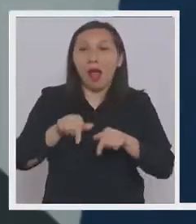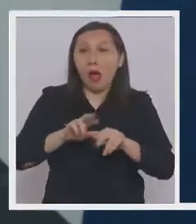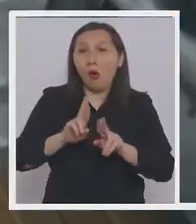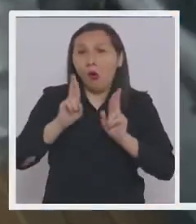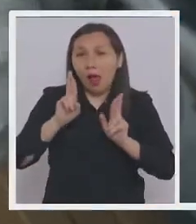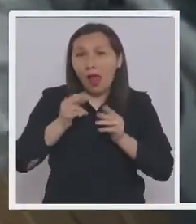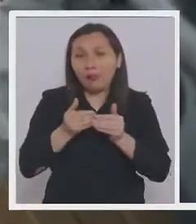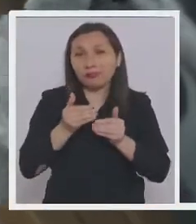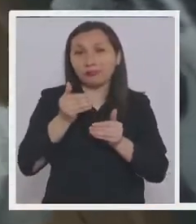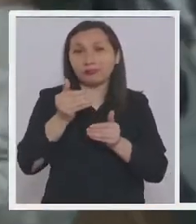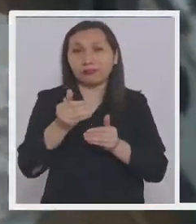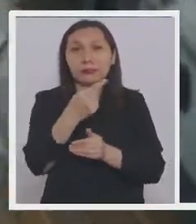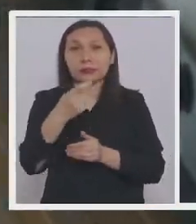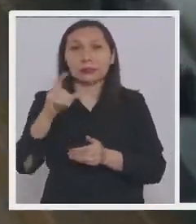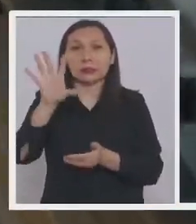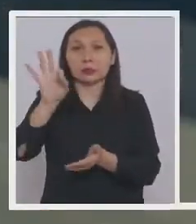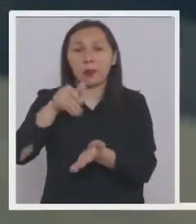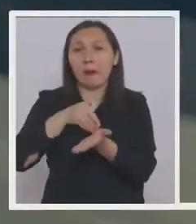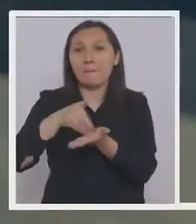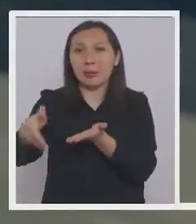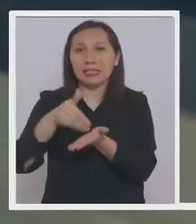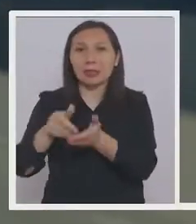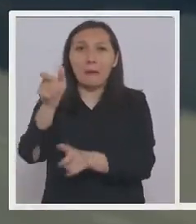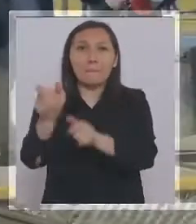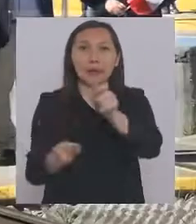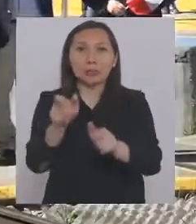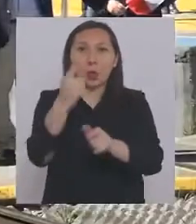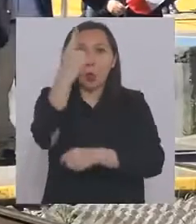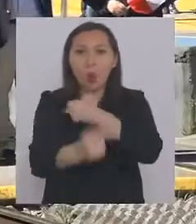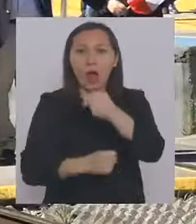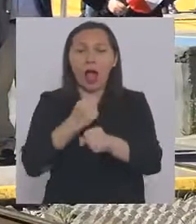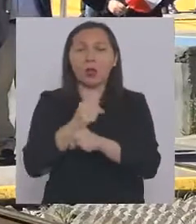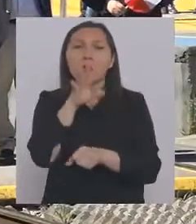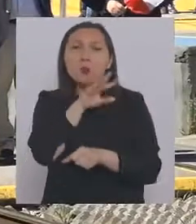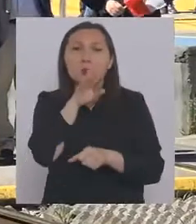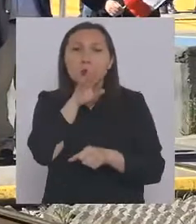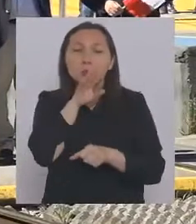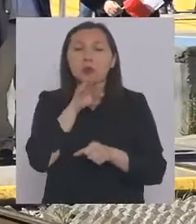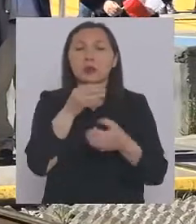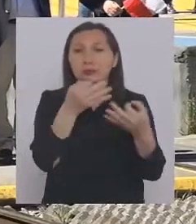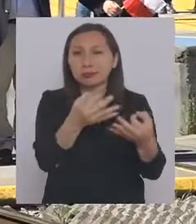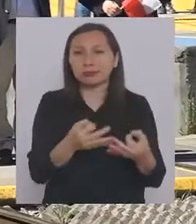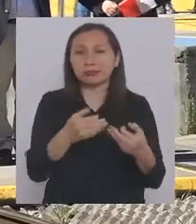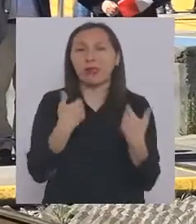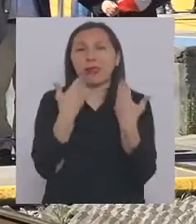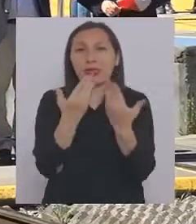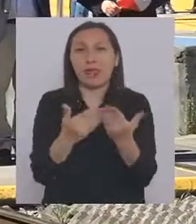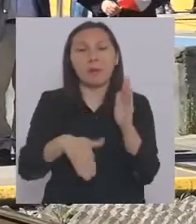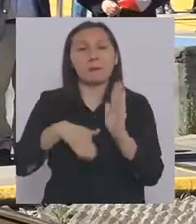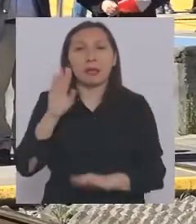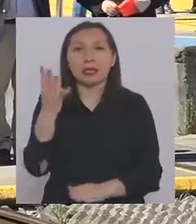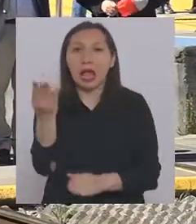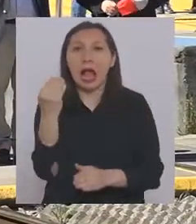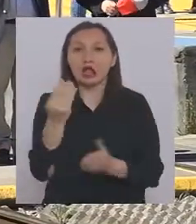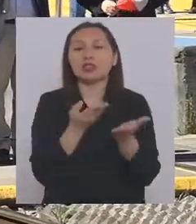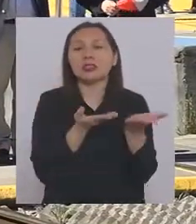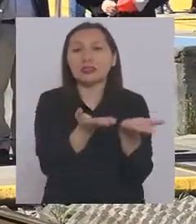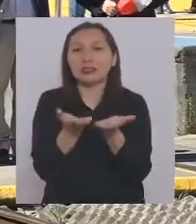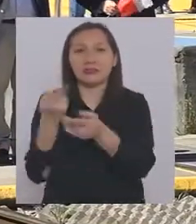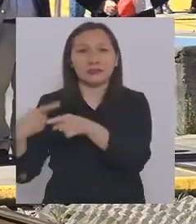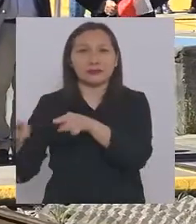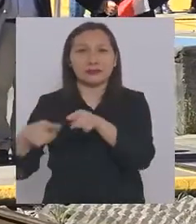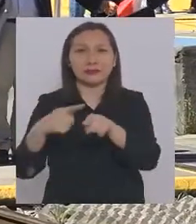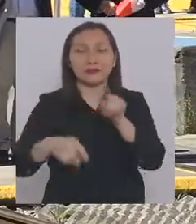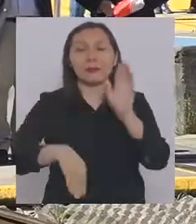a 150 millones de pasajeros al año, con una cobertura en más de 14 servicios y más